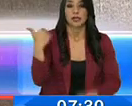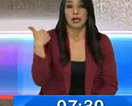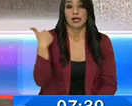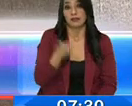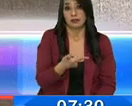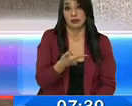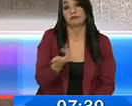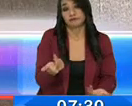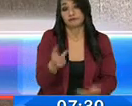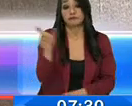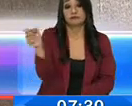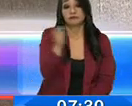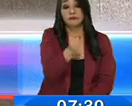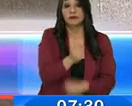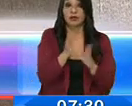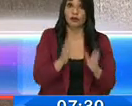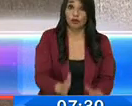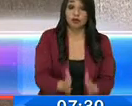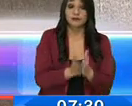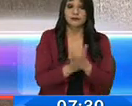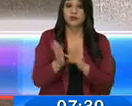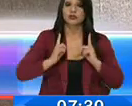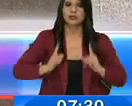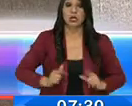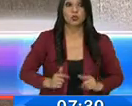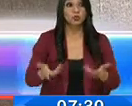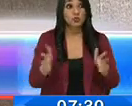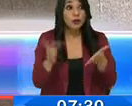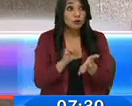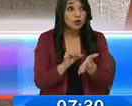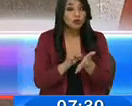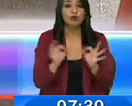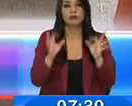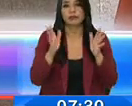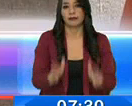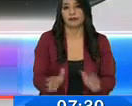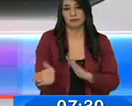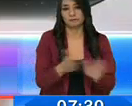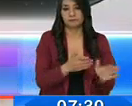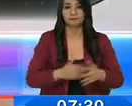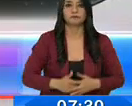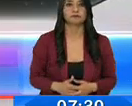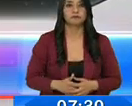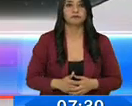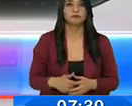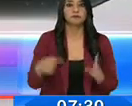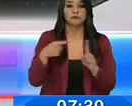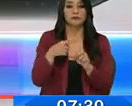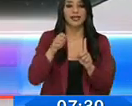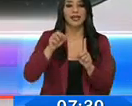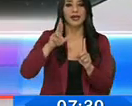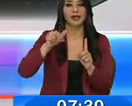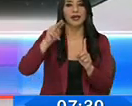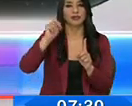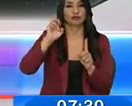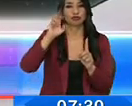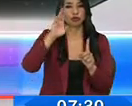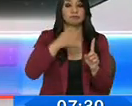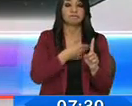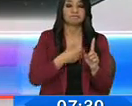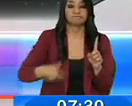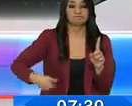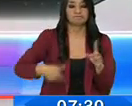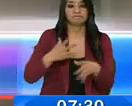que quienes están recibiendo servicios de salud no se queden desprotegidos de estos servicios. Para Ernesto Carrasco, presidente de la Federación